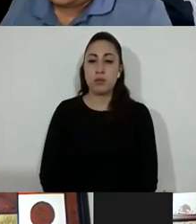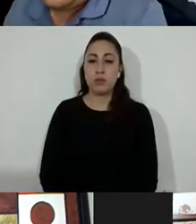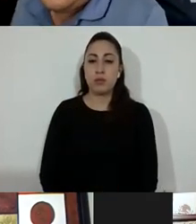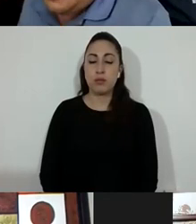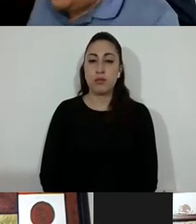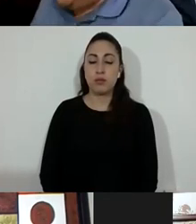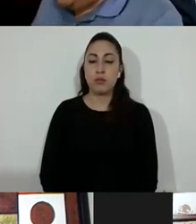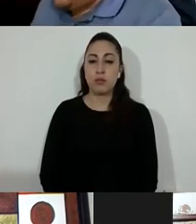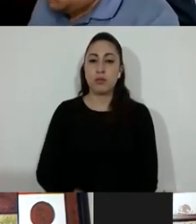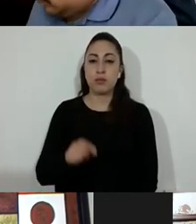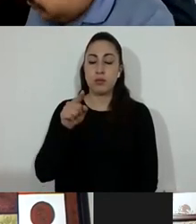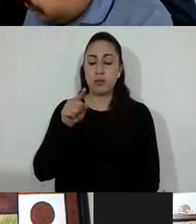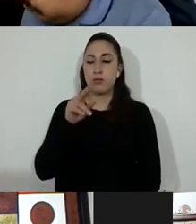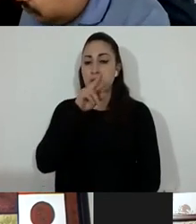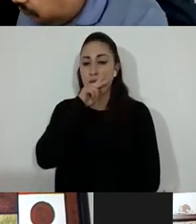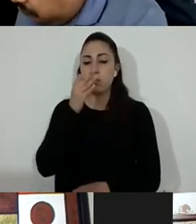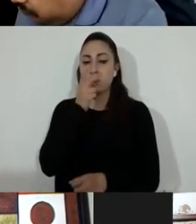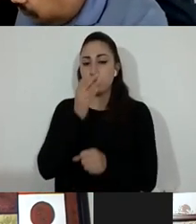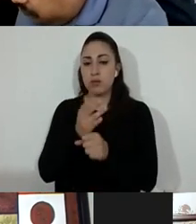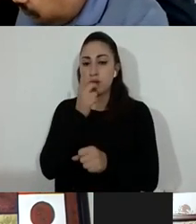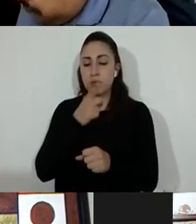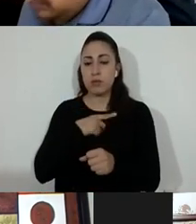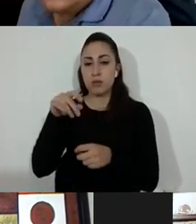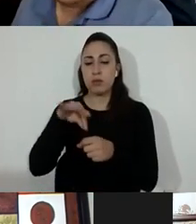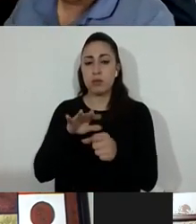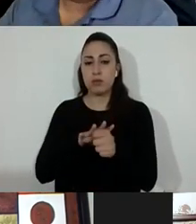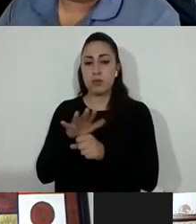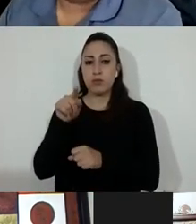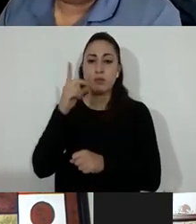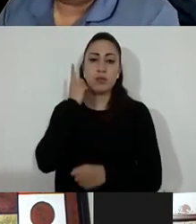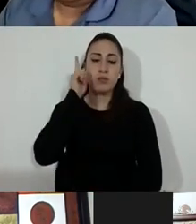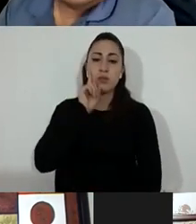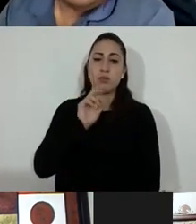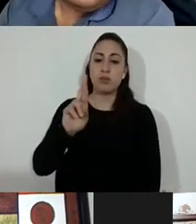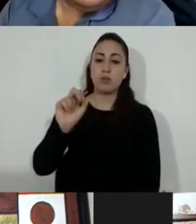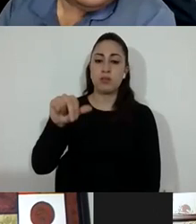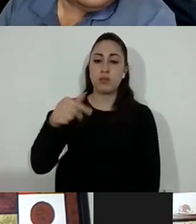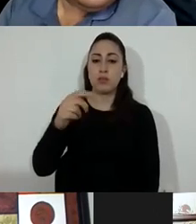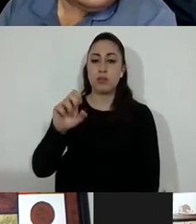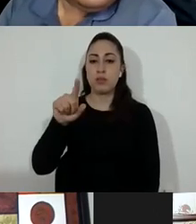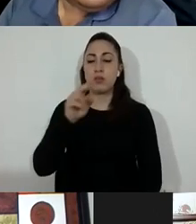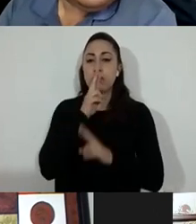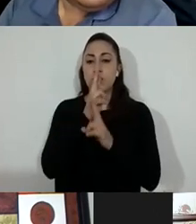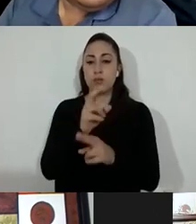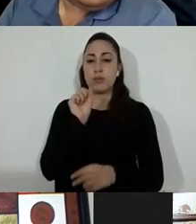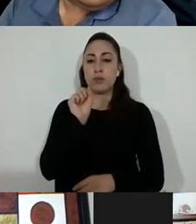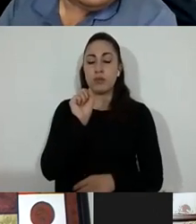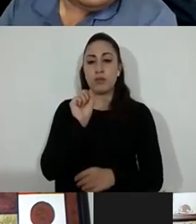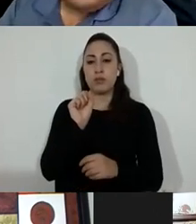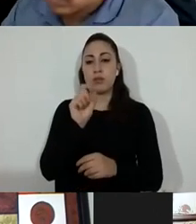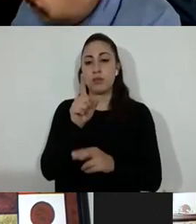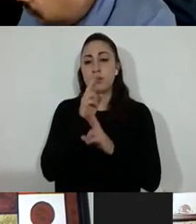preocupe, diputada, le tomo el sentido de su voto. Diputada América Rangel. América Rangel en